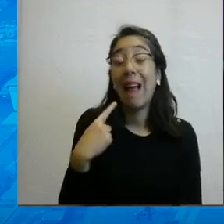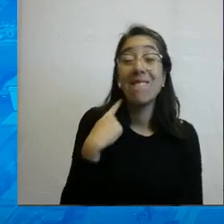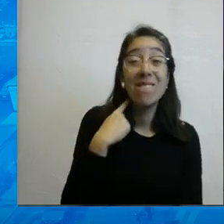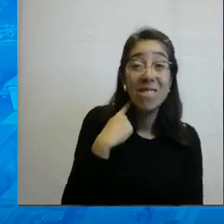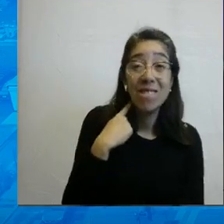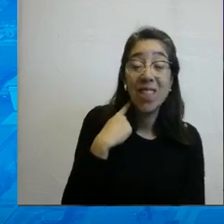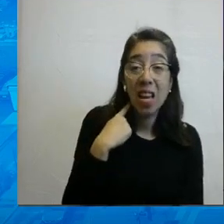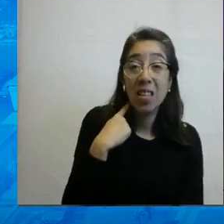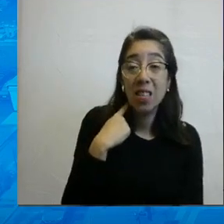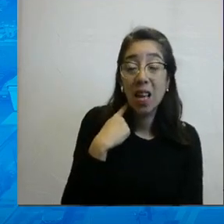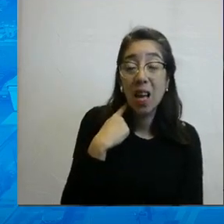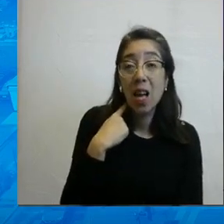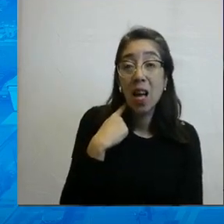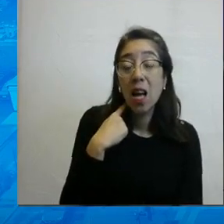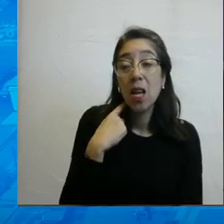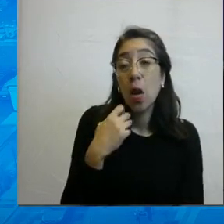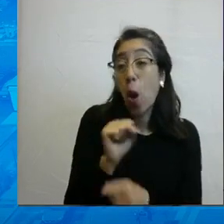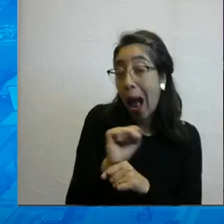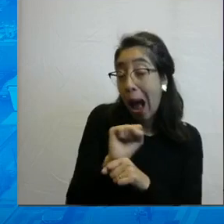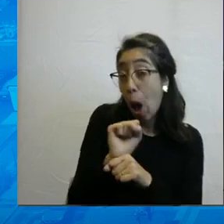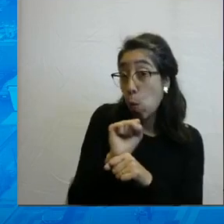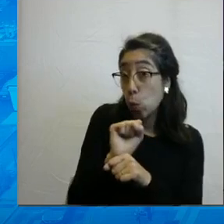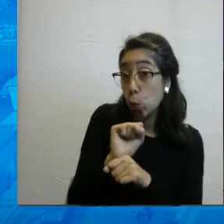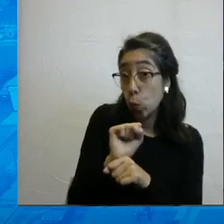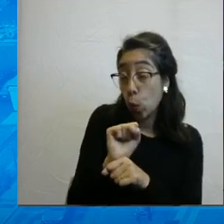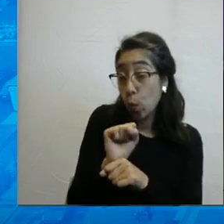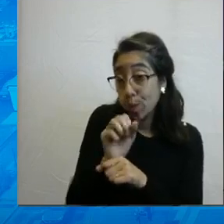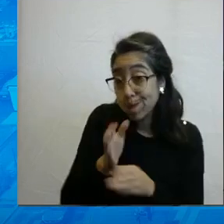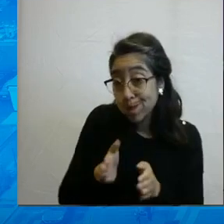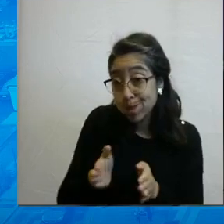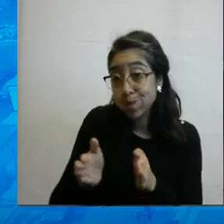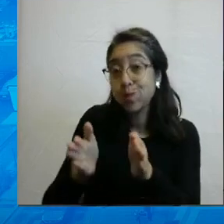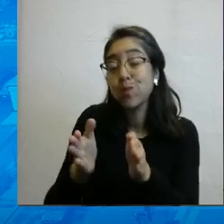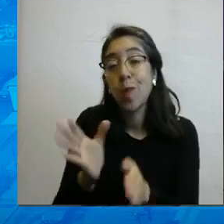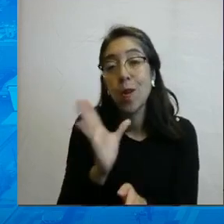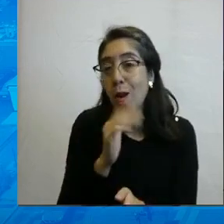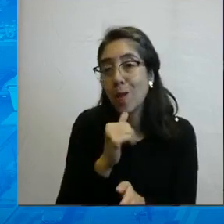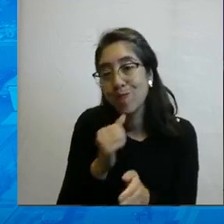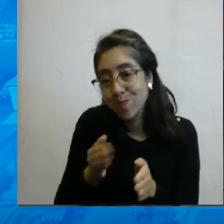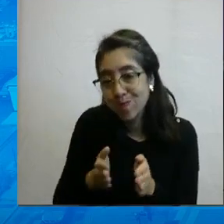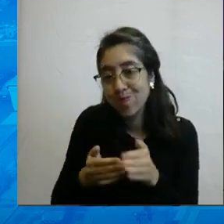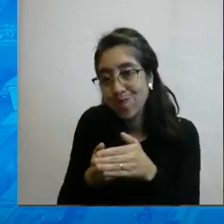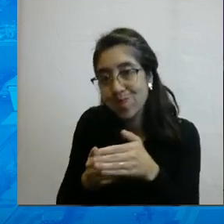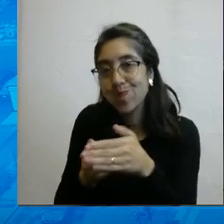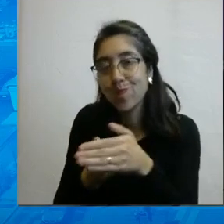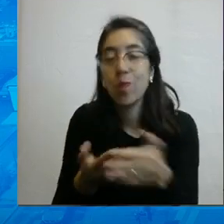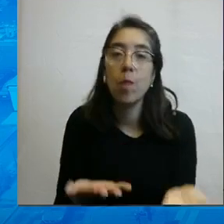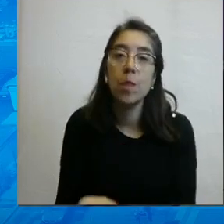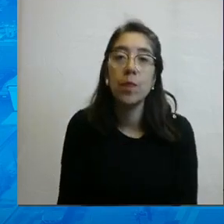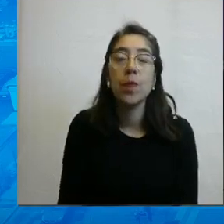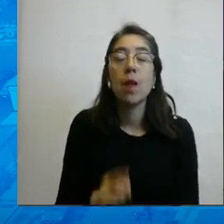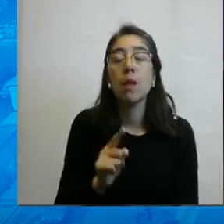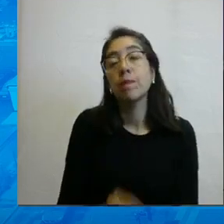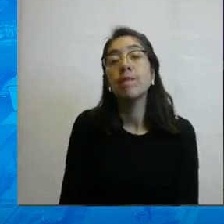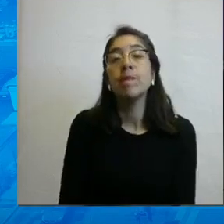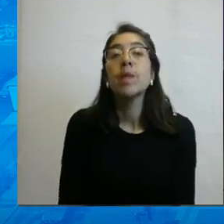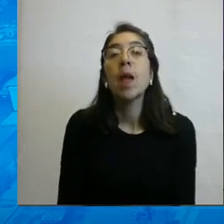disminuya el acceso, y por supuesto eso afecta el turismo local. Esos serían mis puntos, señor presidente.